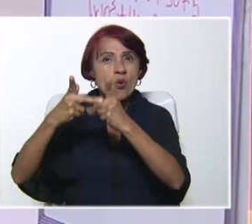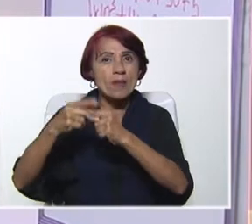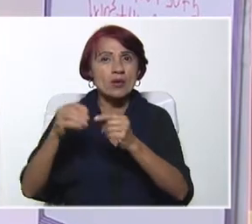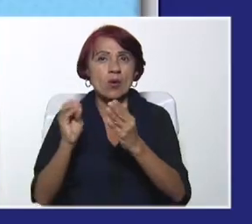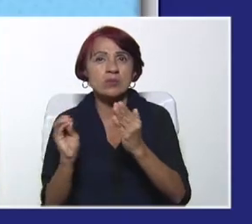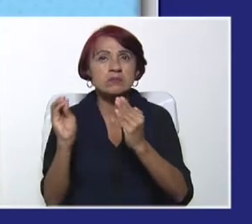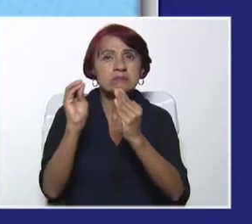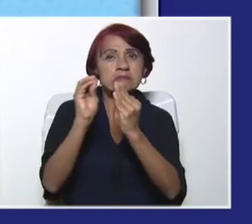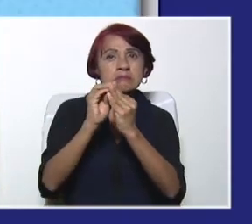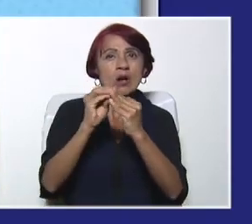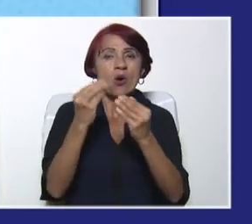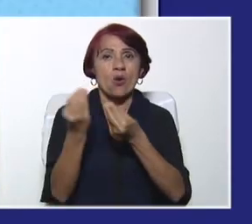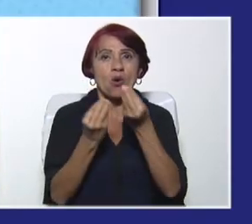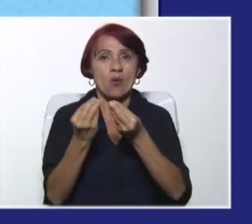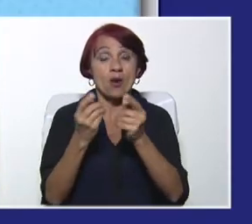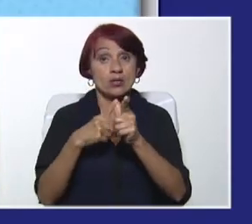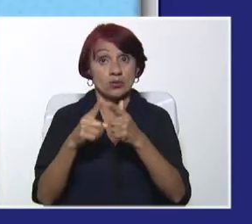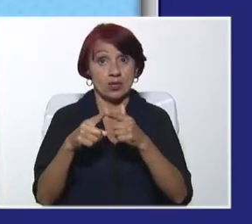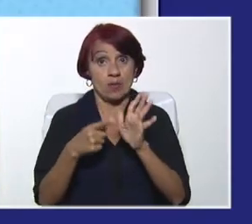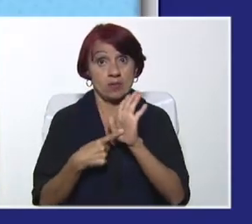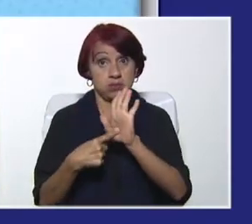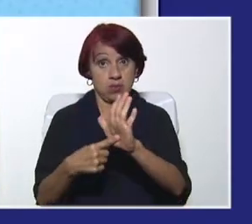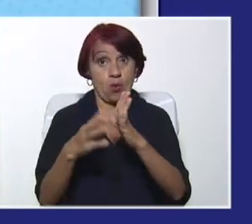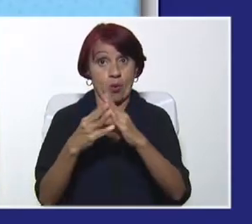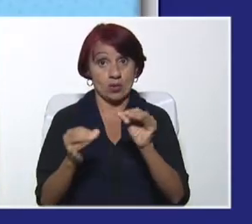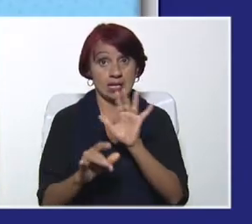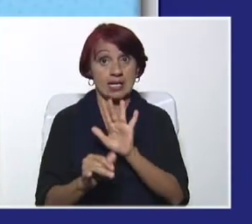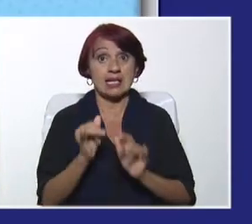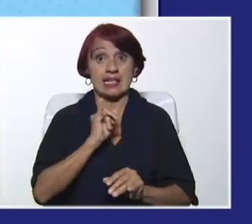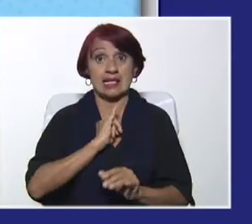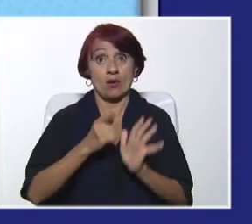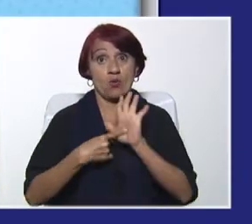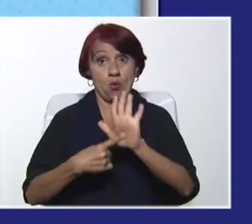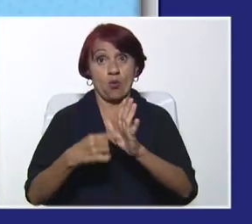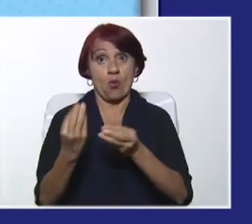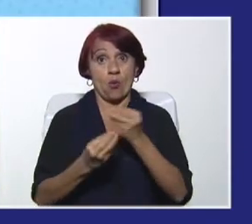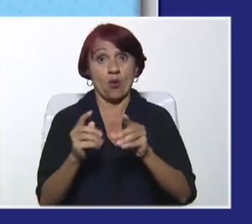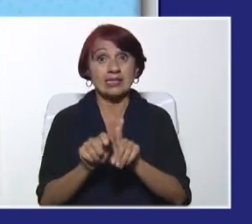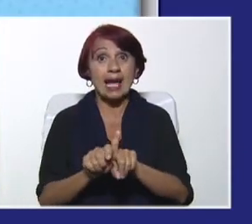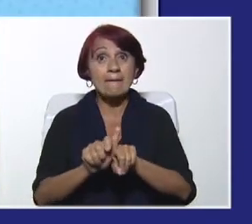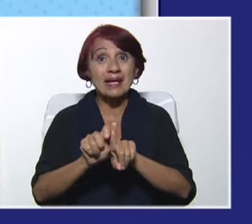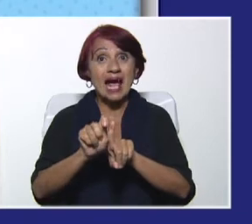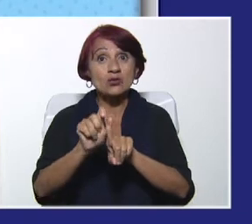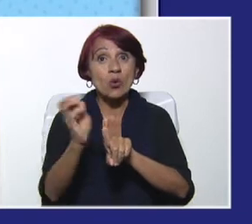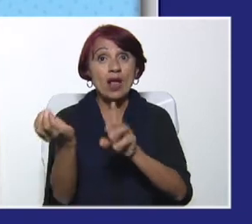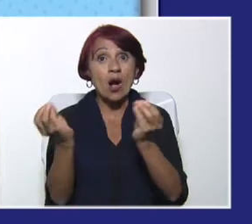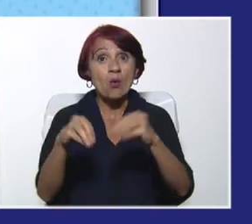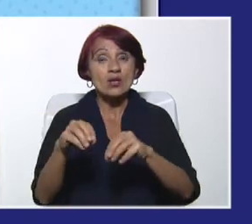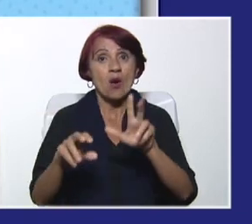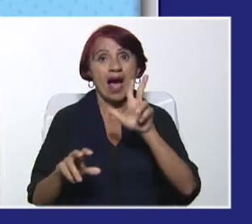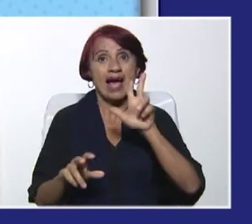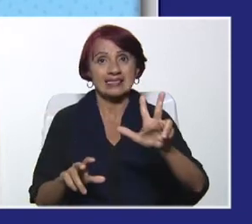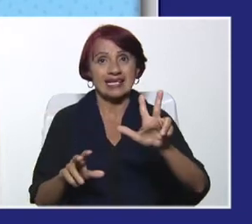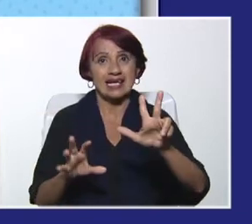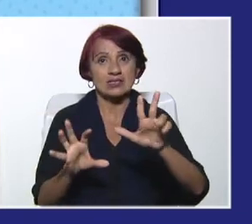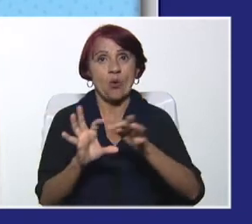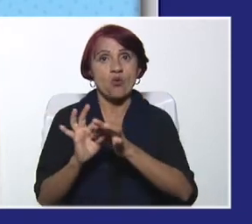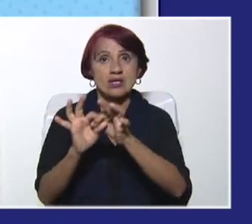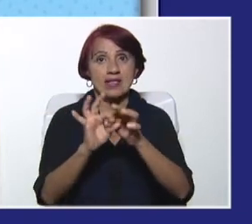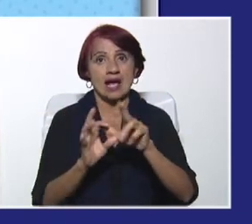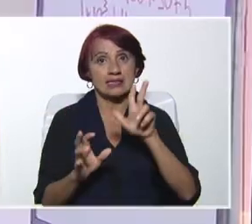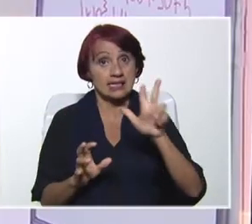nosotros podemos representar o identificar la temperatura de acuerdo a 3 unidades.